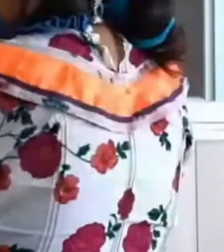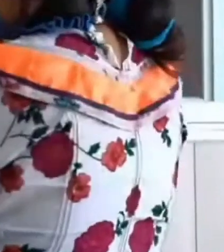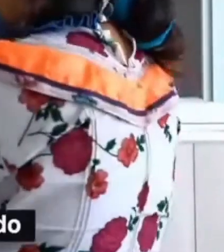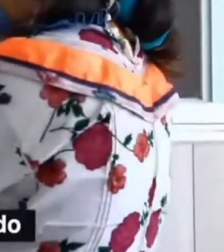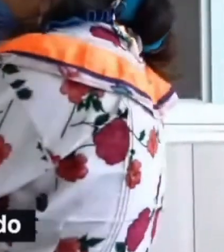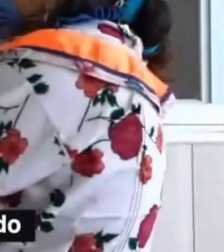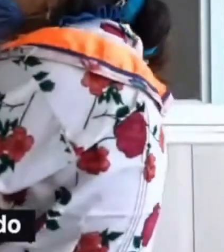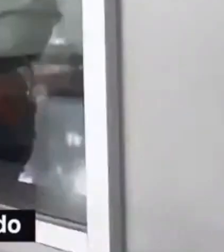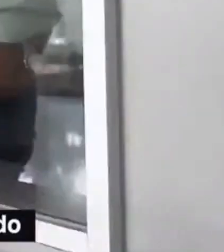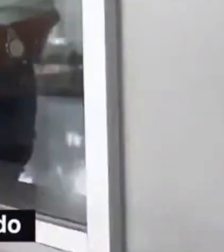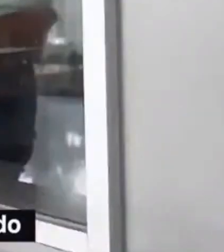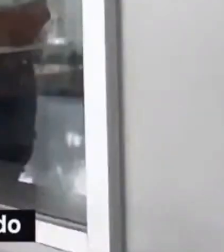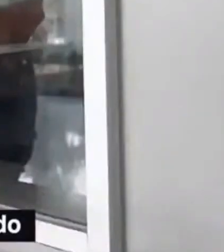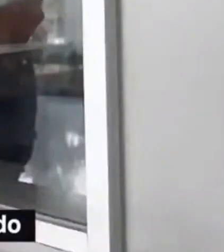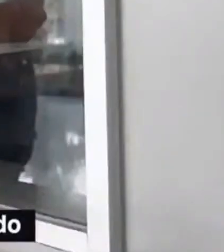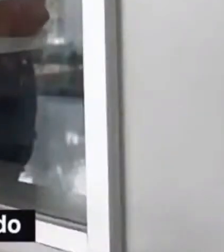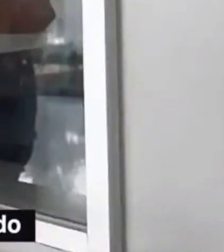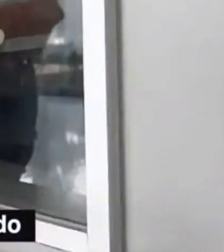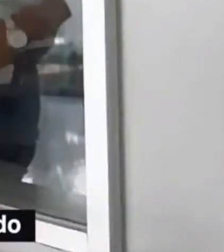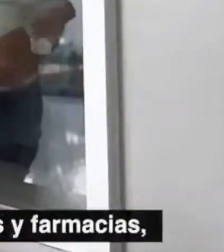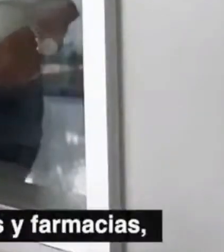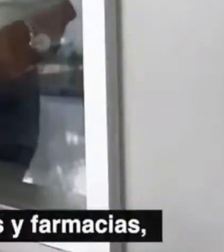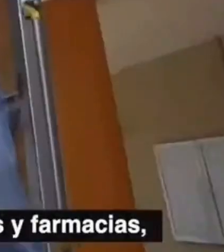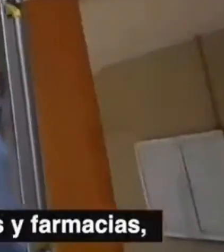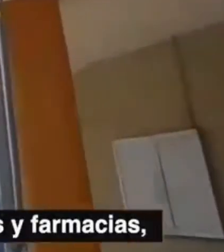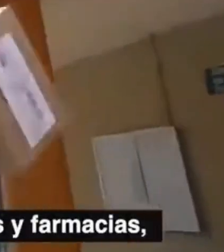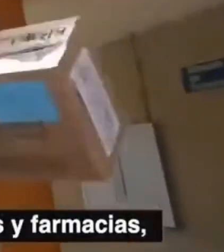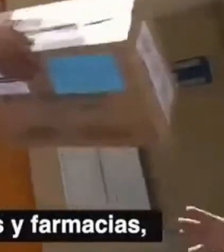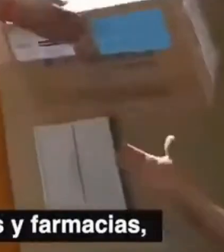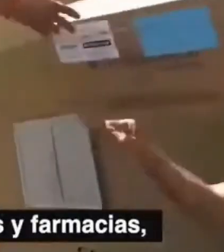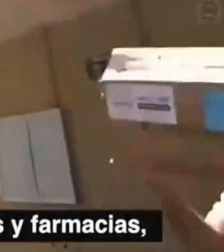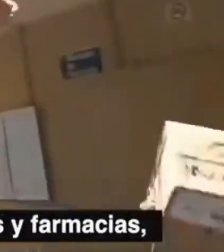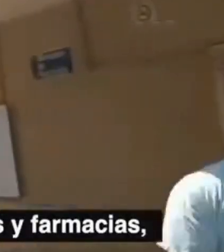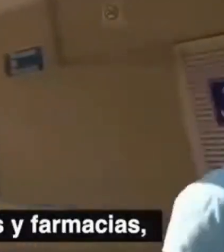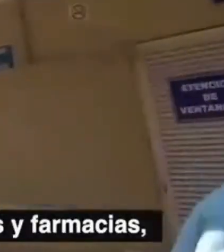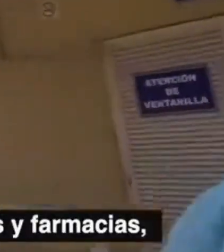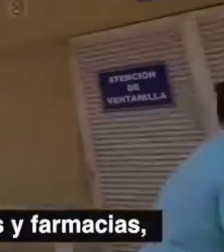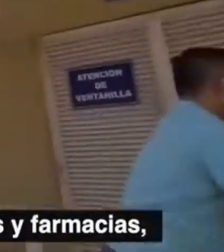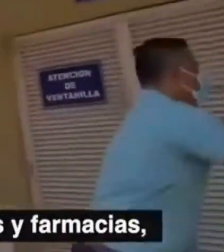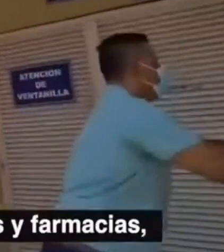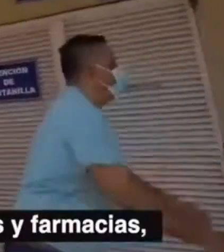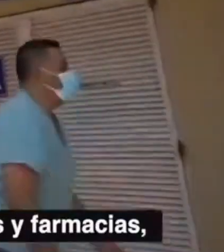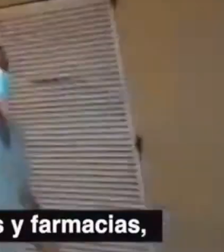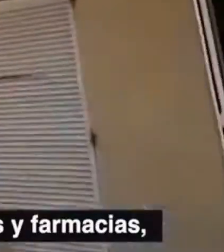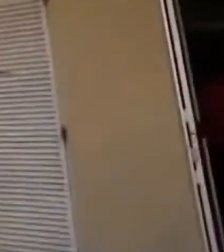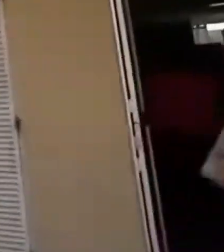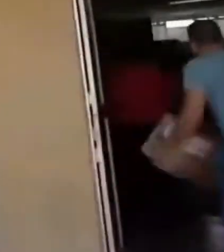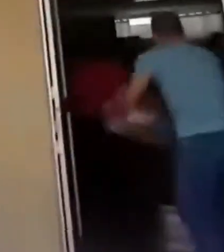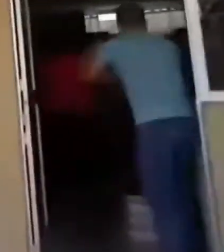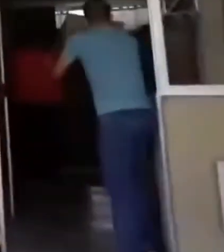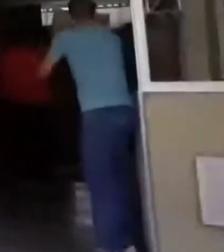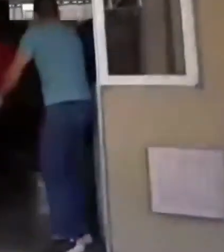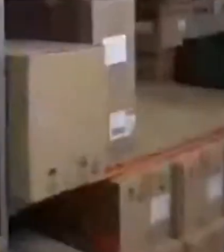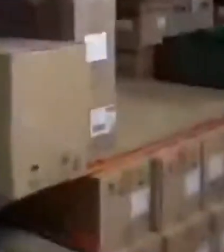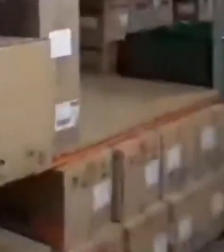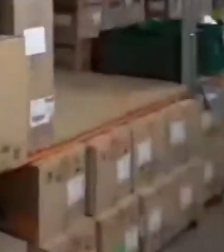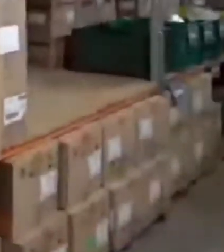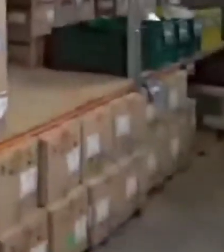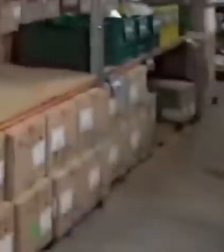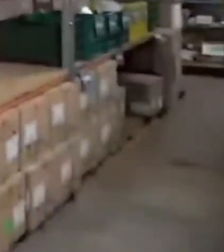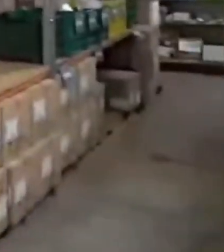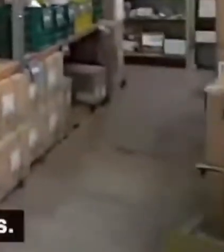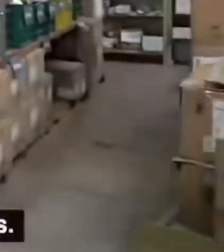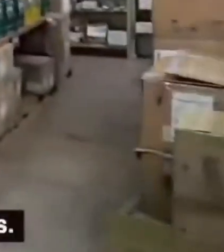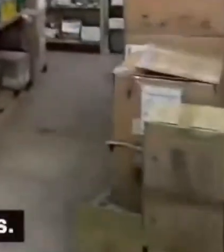social. Desde que inició el programa, se ha realizado un envío extraordinario de medicamentos a almacenes y farmacias, lo que ha permitido